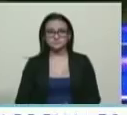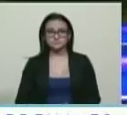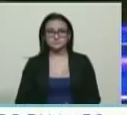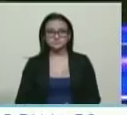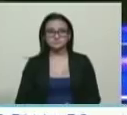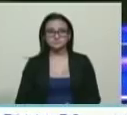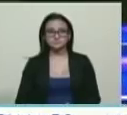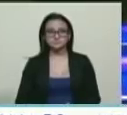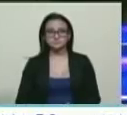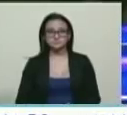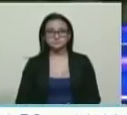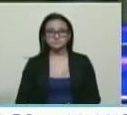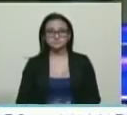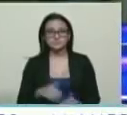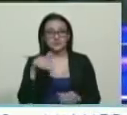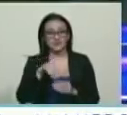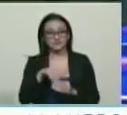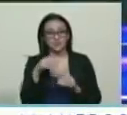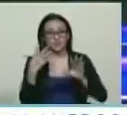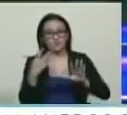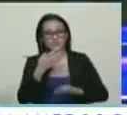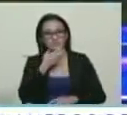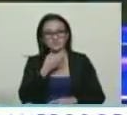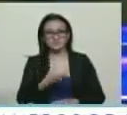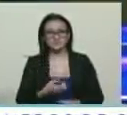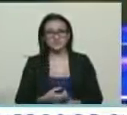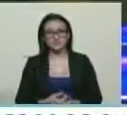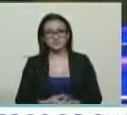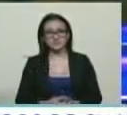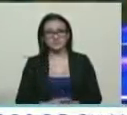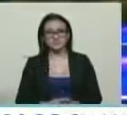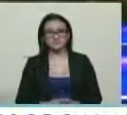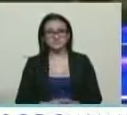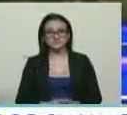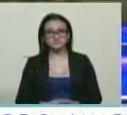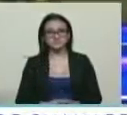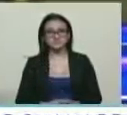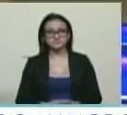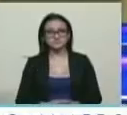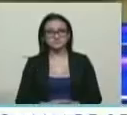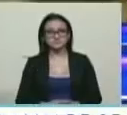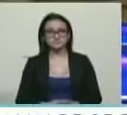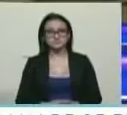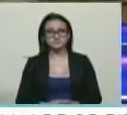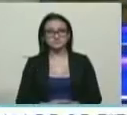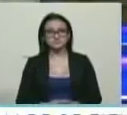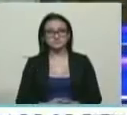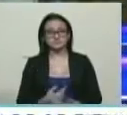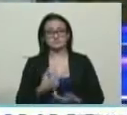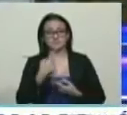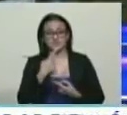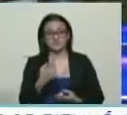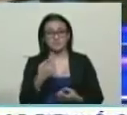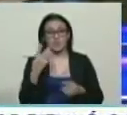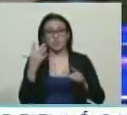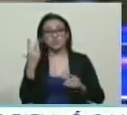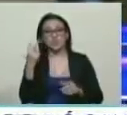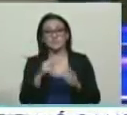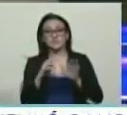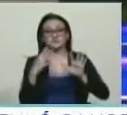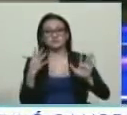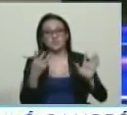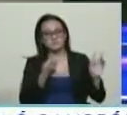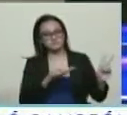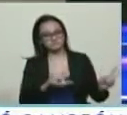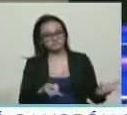Y con esta elección del 9 de diciembre, ya le decimos al 2019 bienvenido.